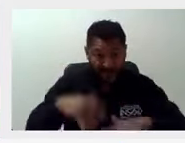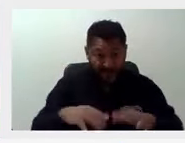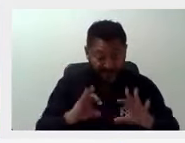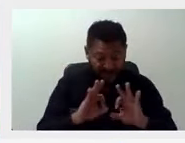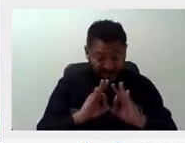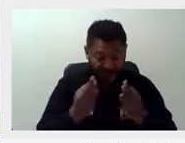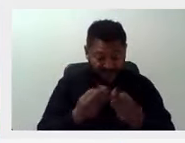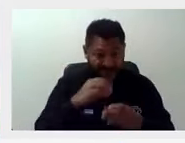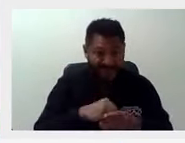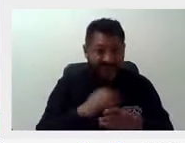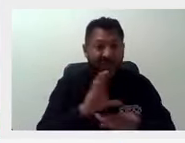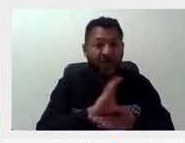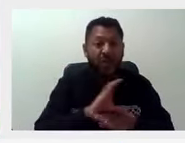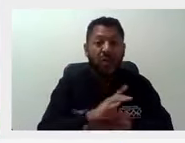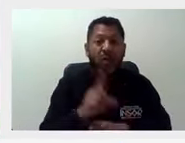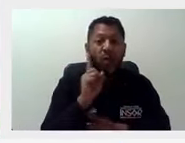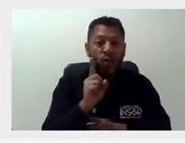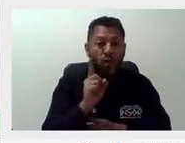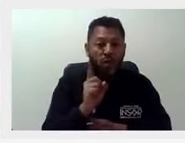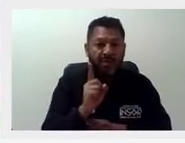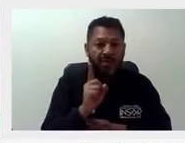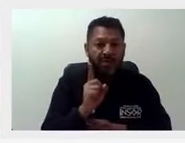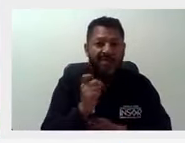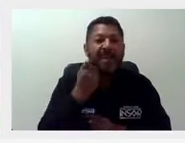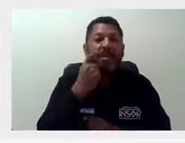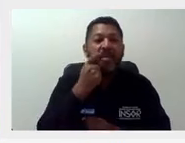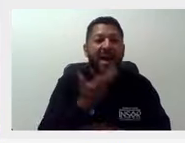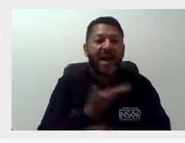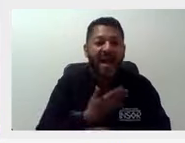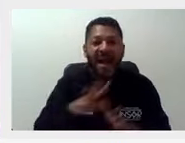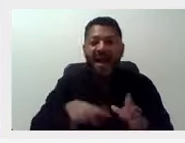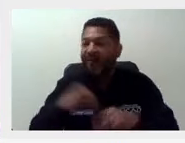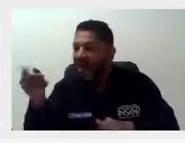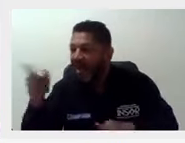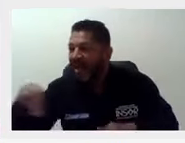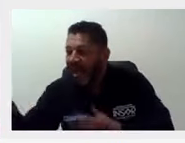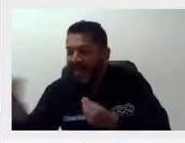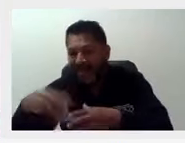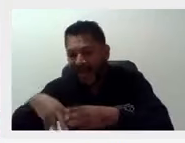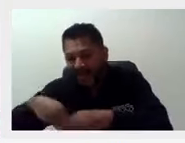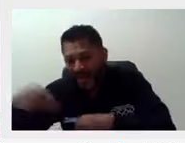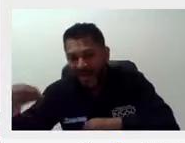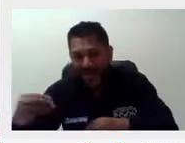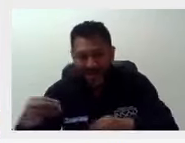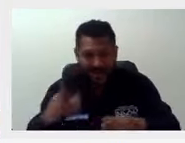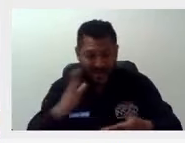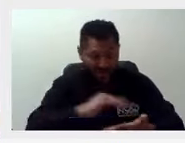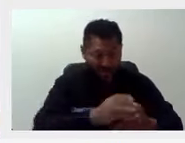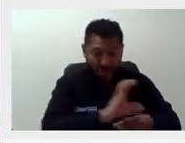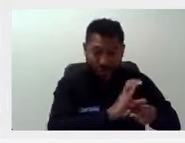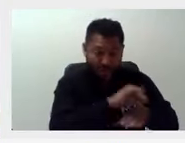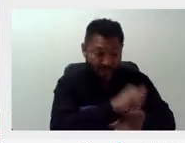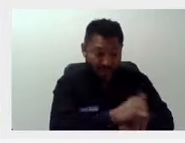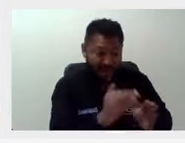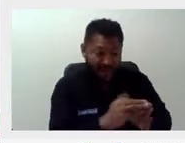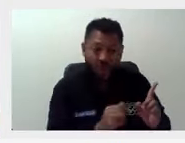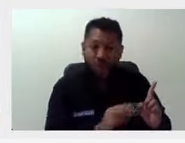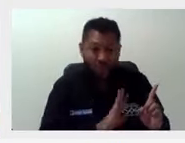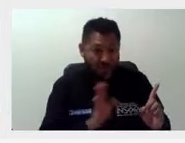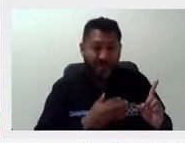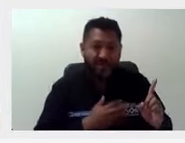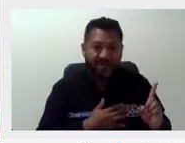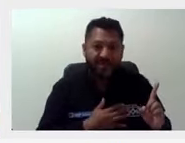un computador, porque los papás trabajaban fuera, porque pues había un computador para la casa, y resulta que hoy